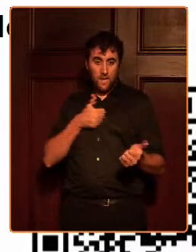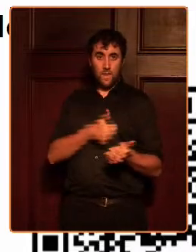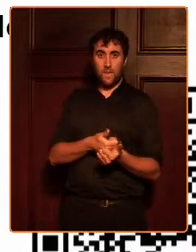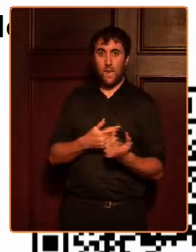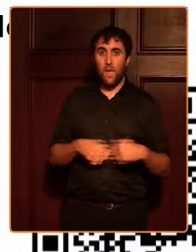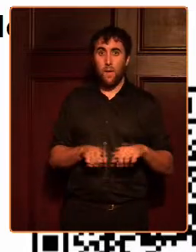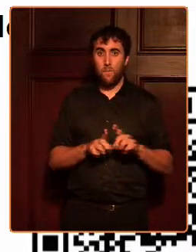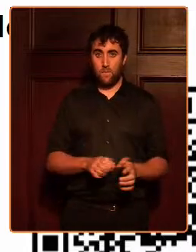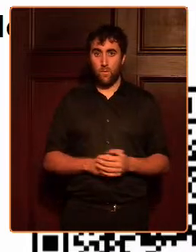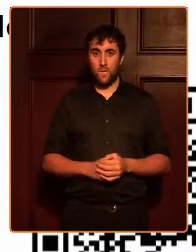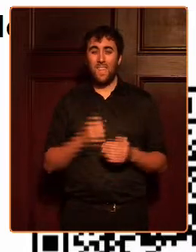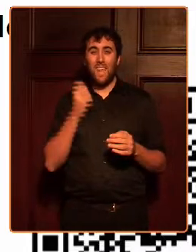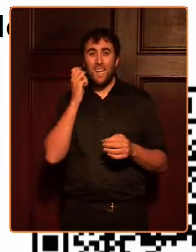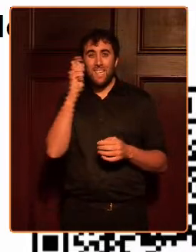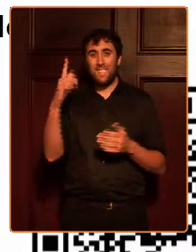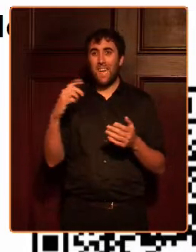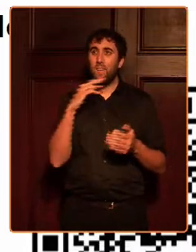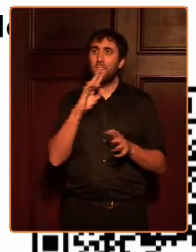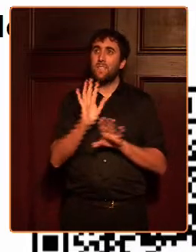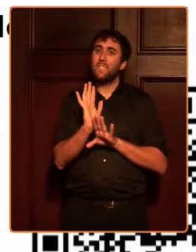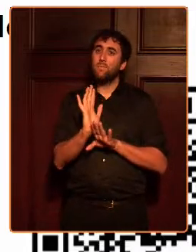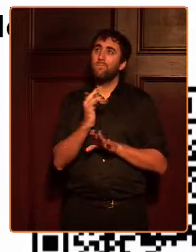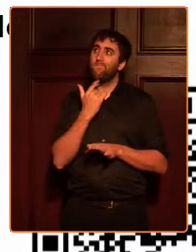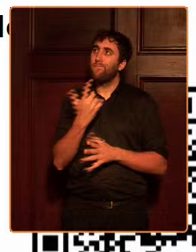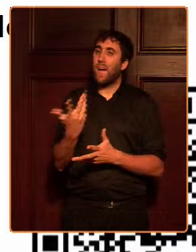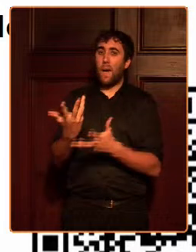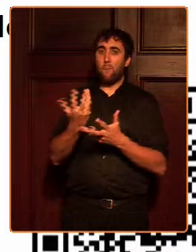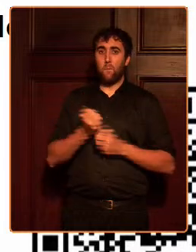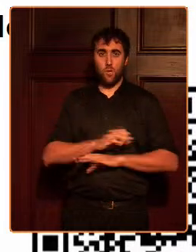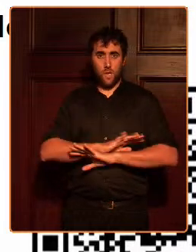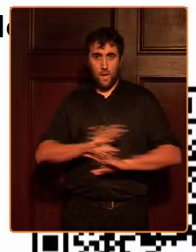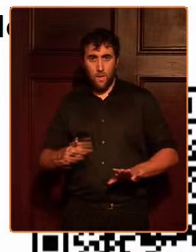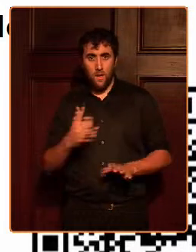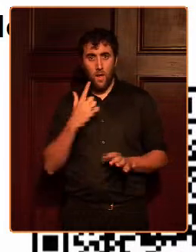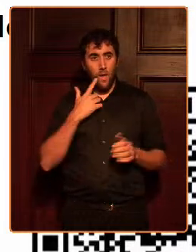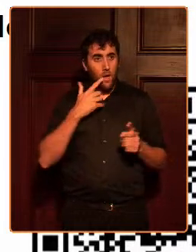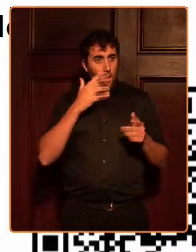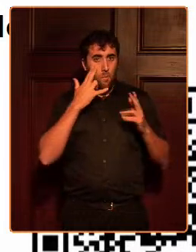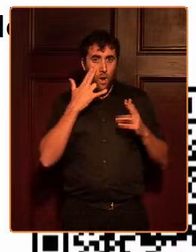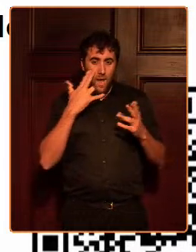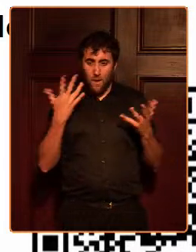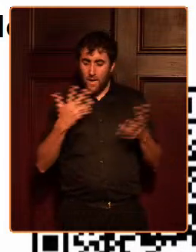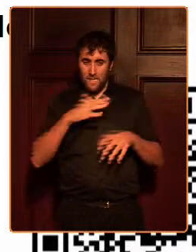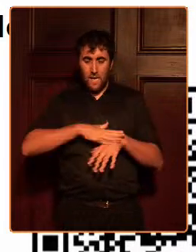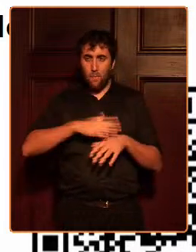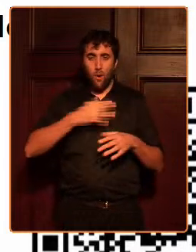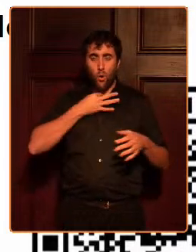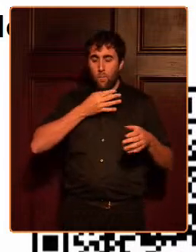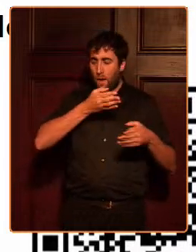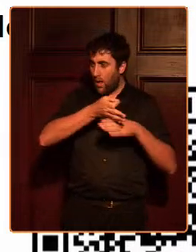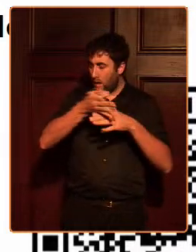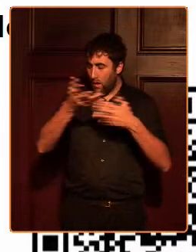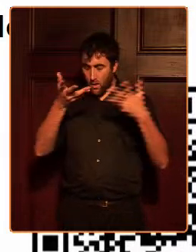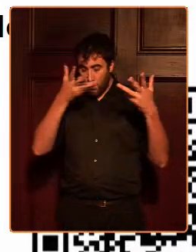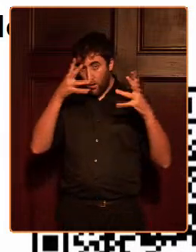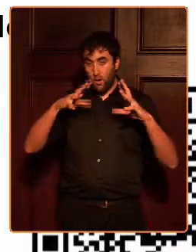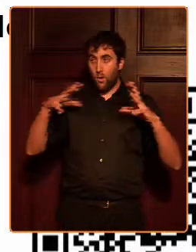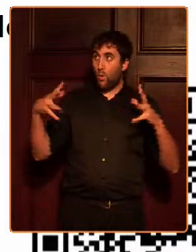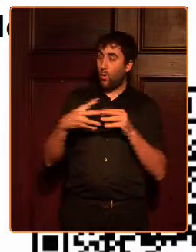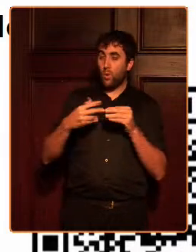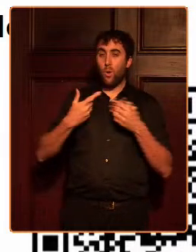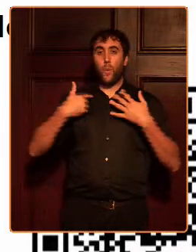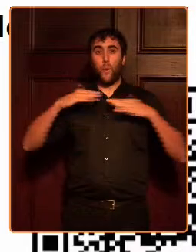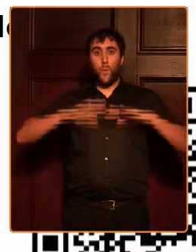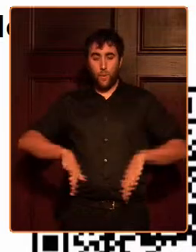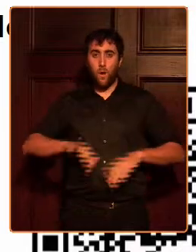artificial es una herramienta que usamos para apoyar las trayectorias de estudiantes, detectar problemas a tiempo, impulsar el pensamiento crítico. Sí,